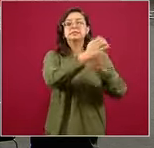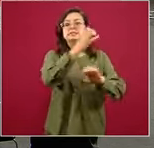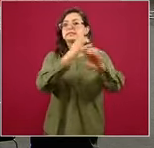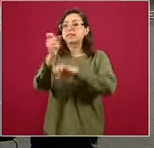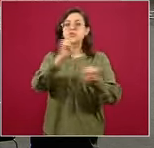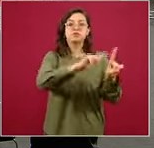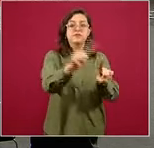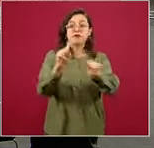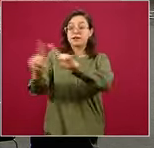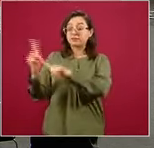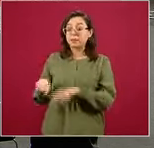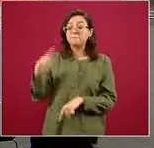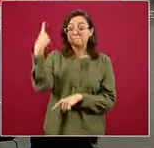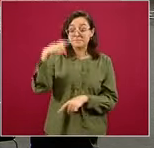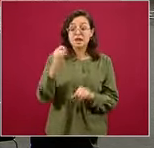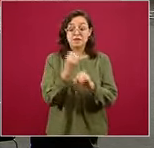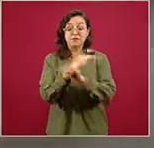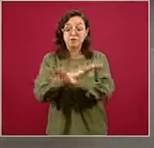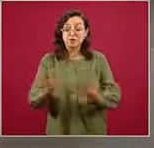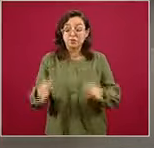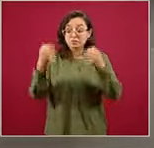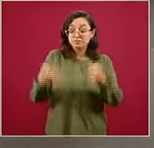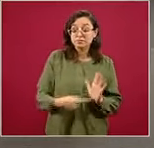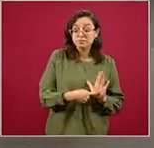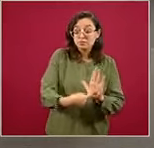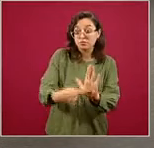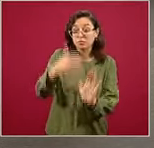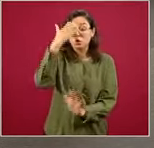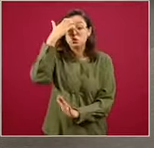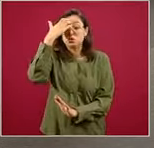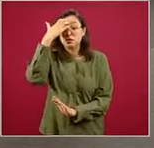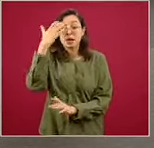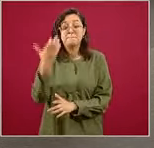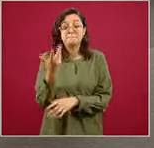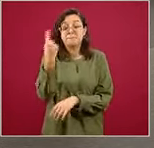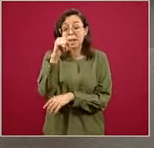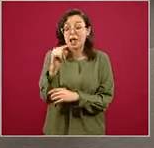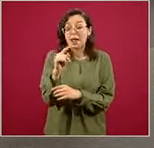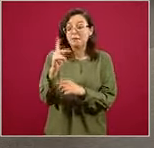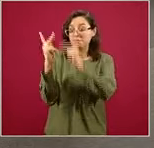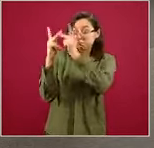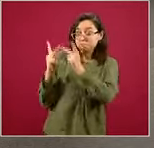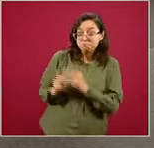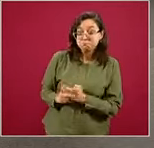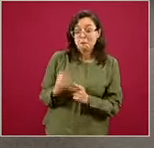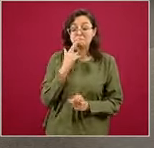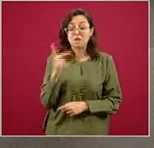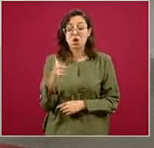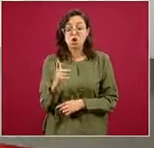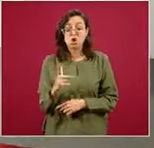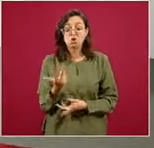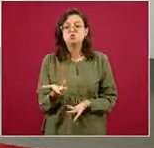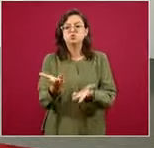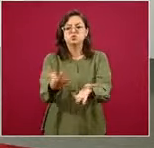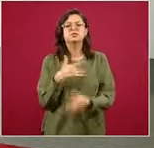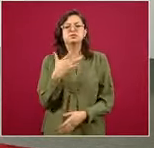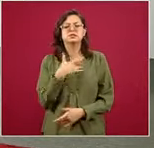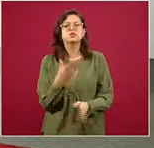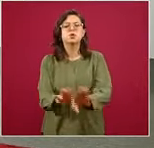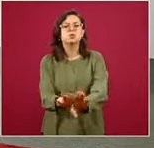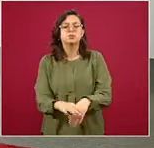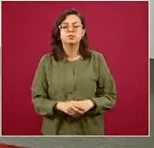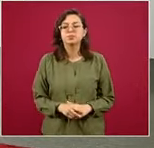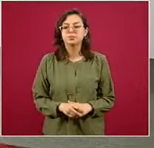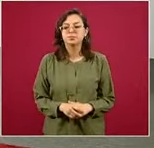estados, para dar a conocer este tipo de información y de esa manera pues estar más en sincronía con los estados? Muchas gracias, qué bueno que pregunta